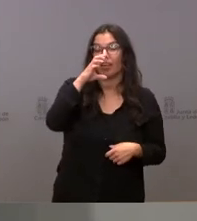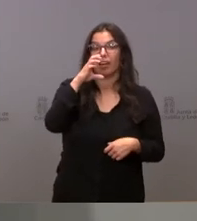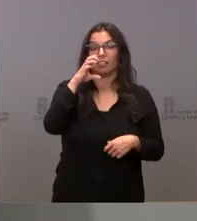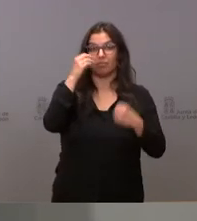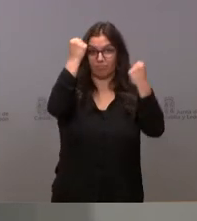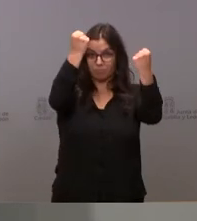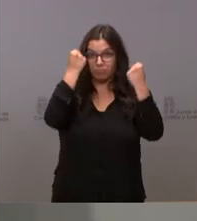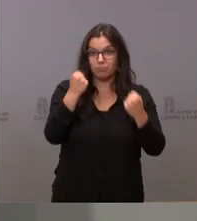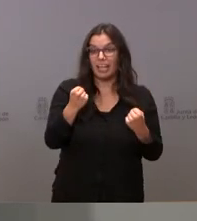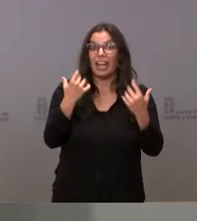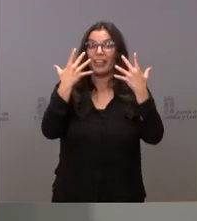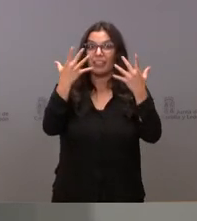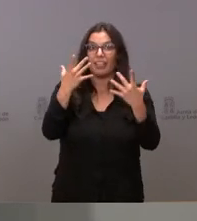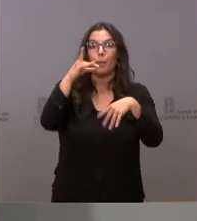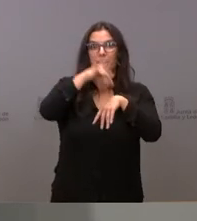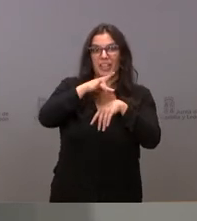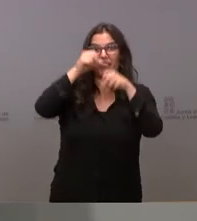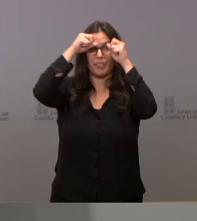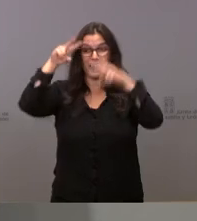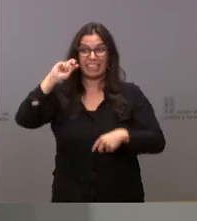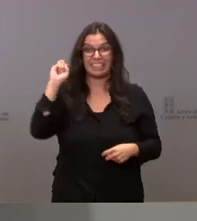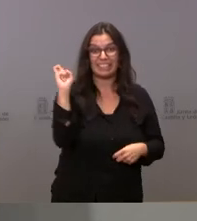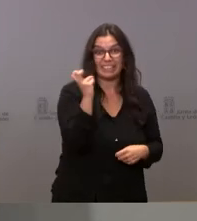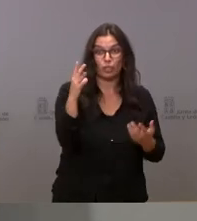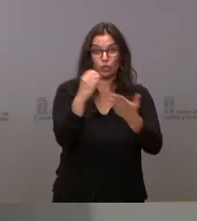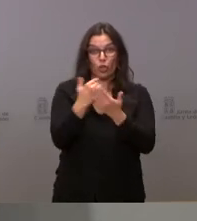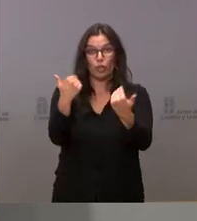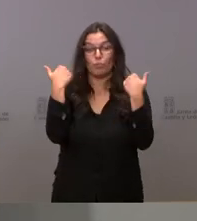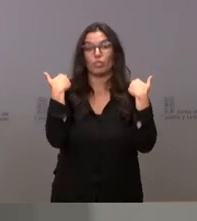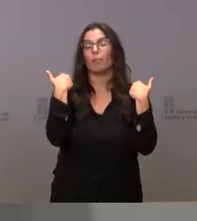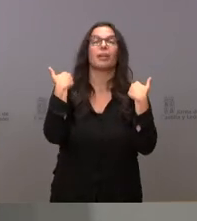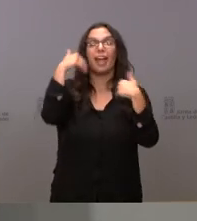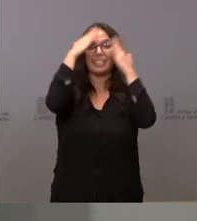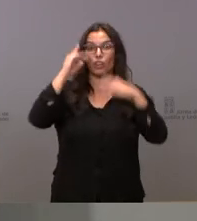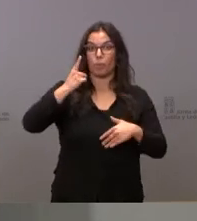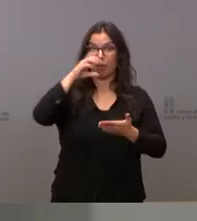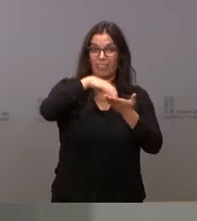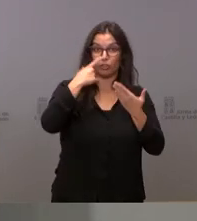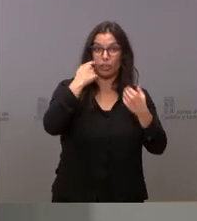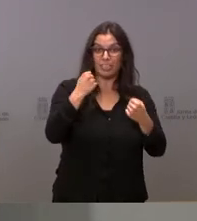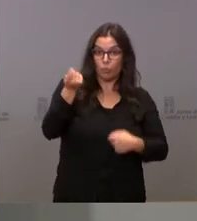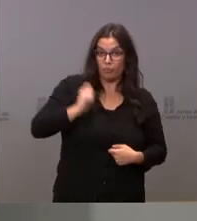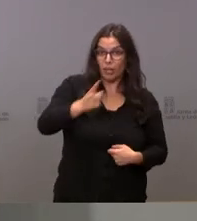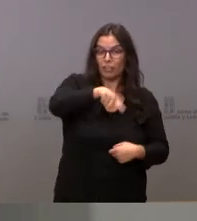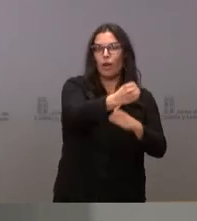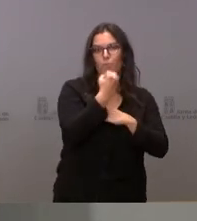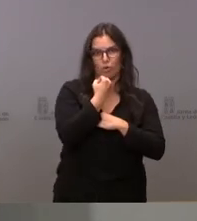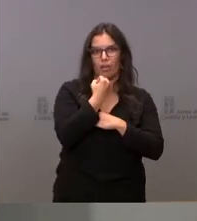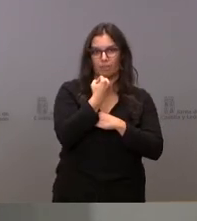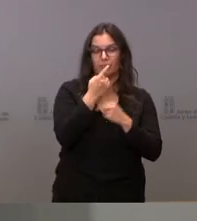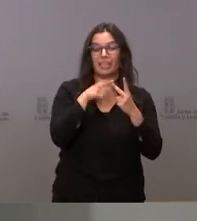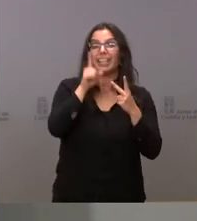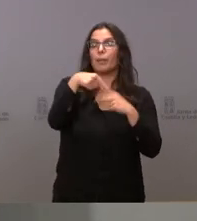sociedades científicas de medicina y enfermería que se ocupan de la atención primaria, a los profesionales. ¿Y sabe a quién tenemos también a nosotros de nuestro